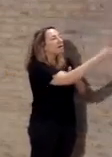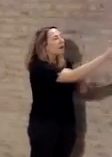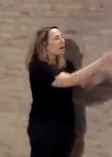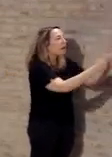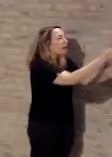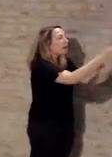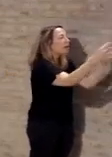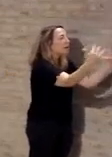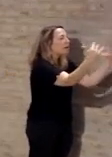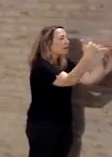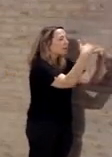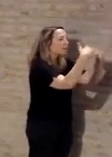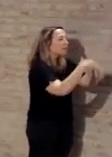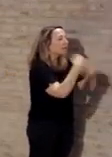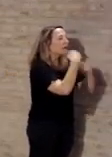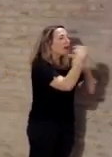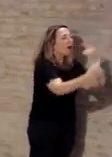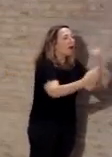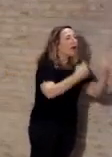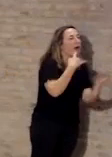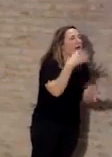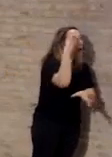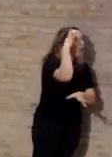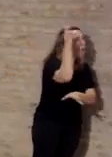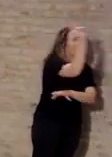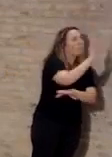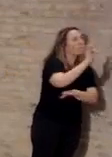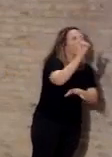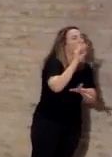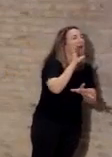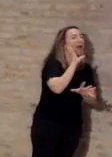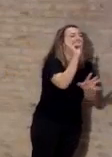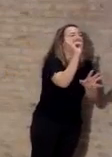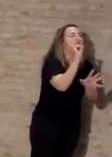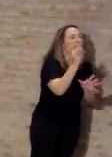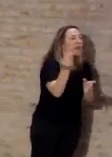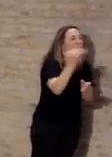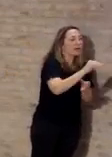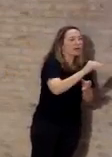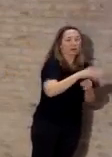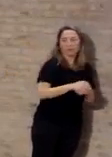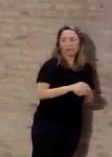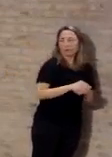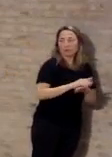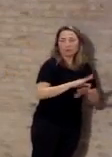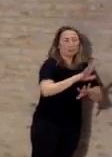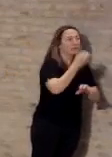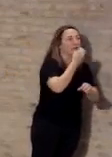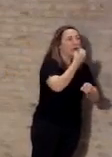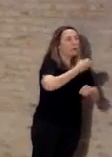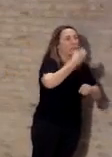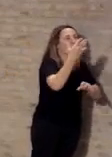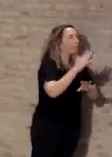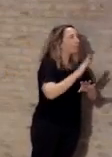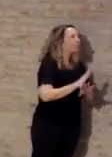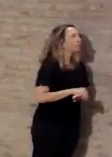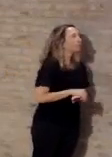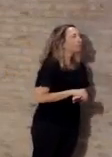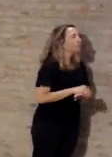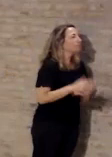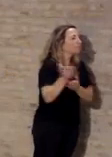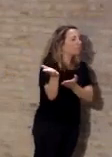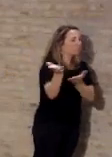el público aquí presente tienes ganas de hacer algún comentario alguna pregunta alguna intervención lo que